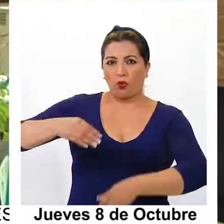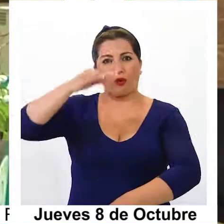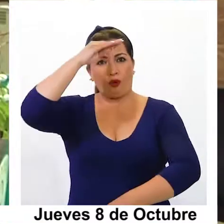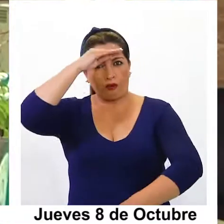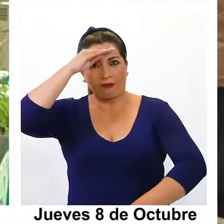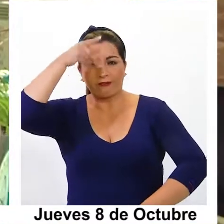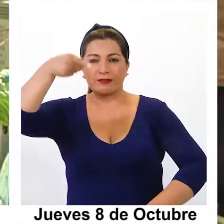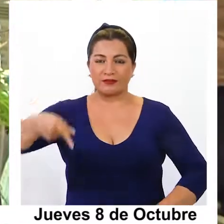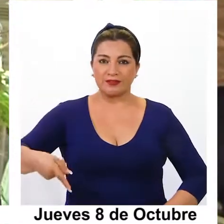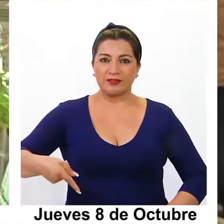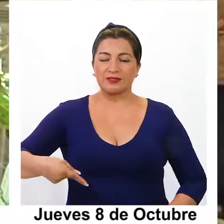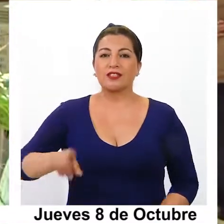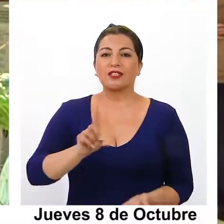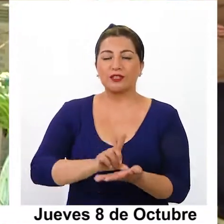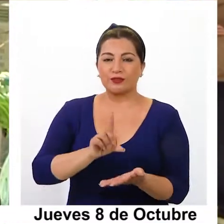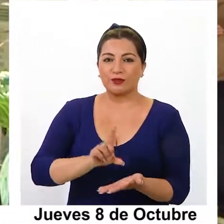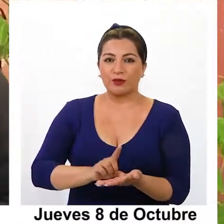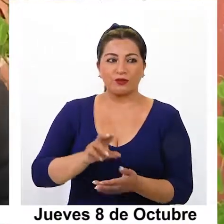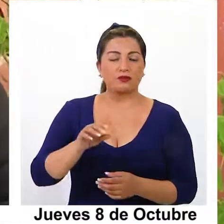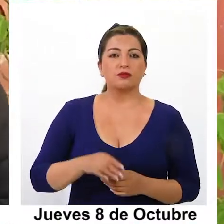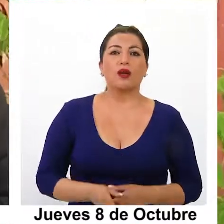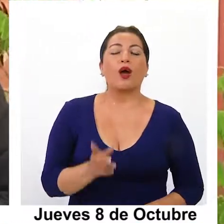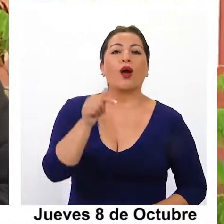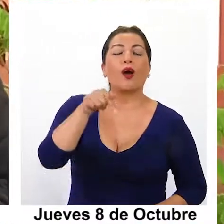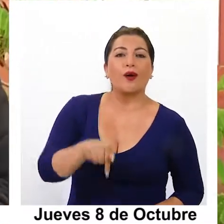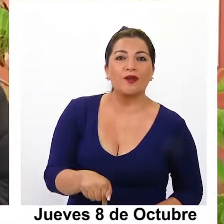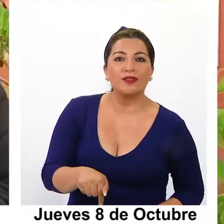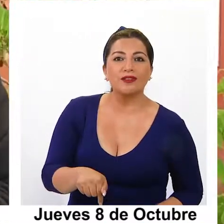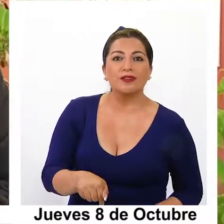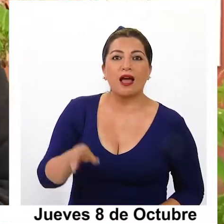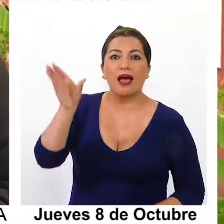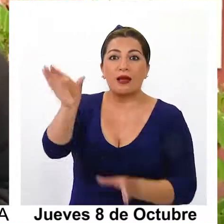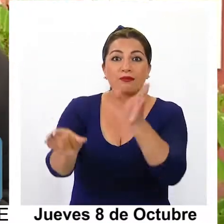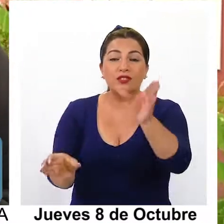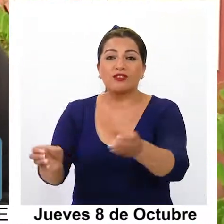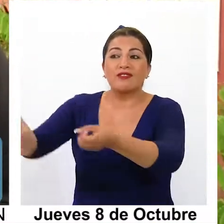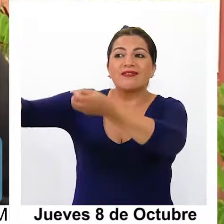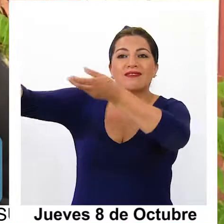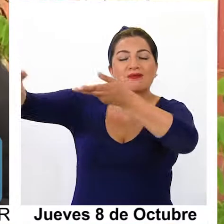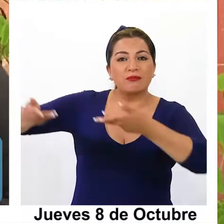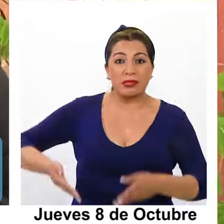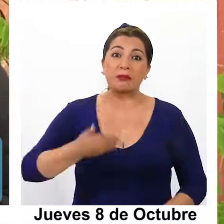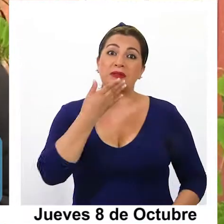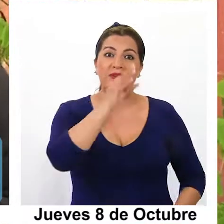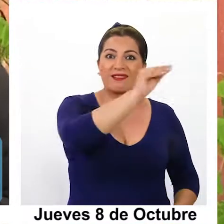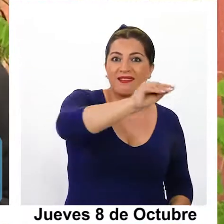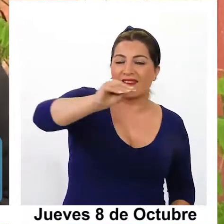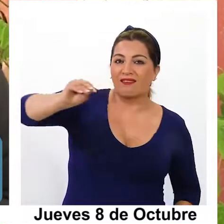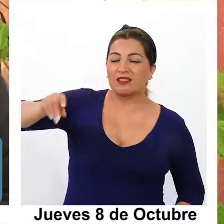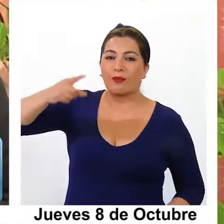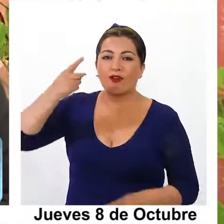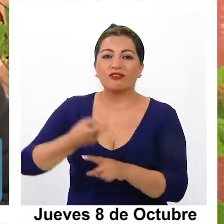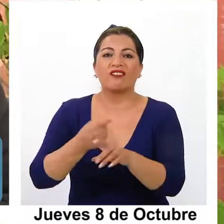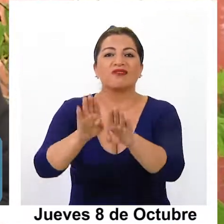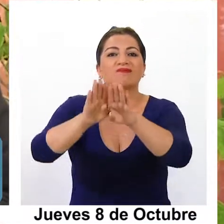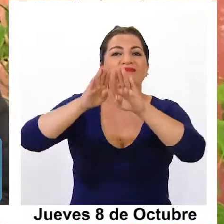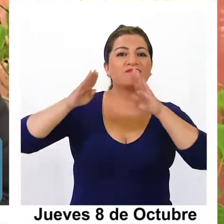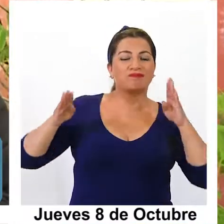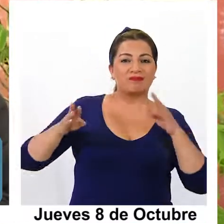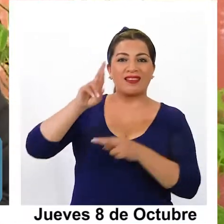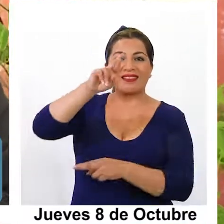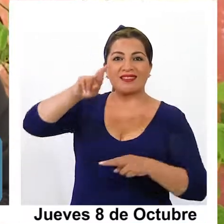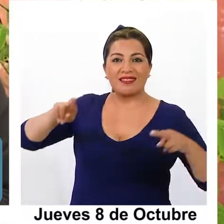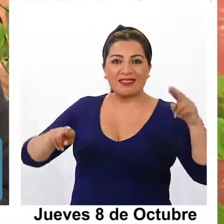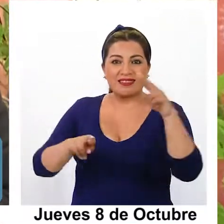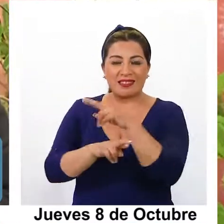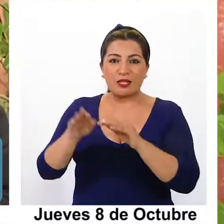los usuarios de este punto de reciclaje. Hoy estamos invitando a la comunidad y estamos comunicando también que tenemos reapertura en el punto limpio Playa